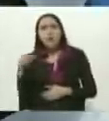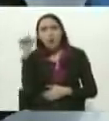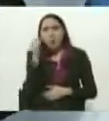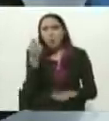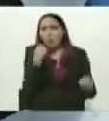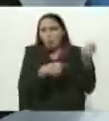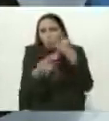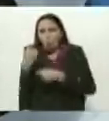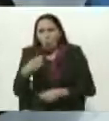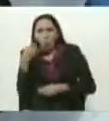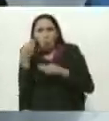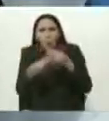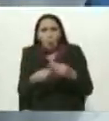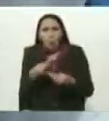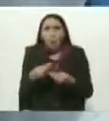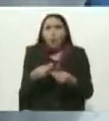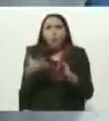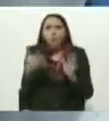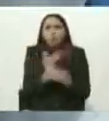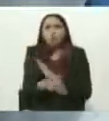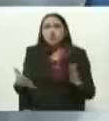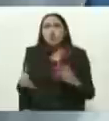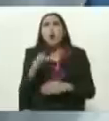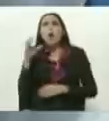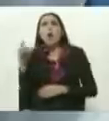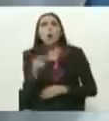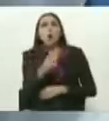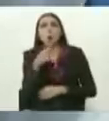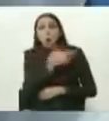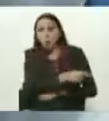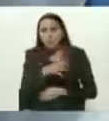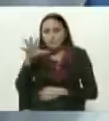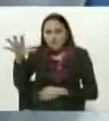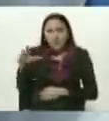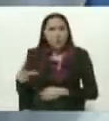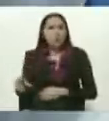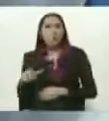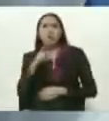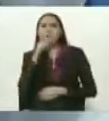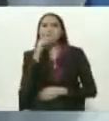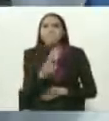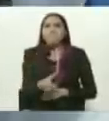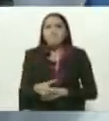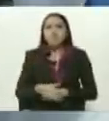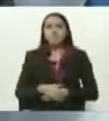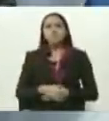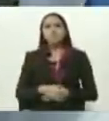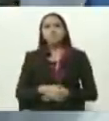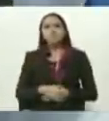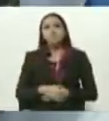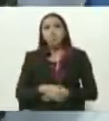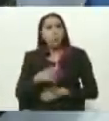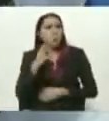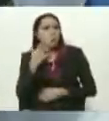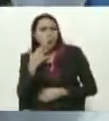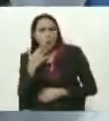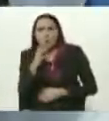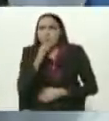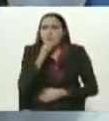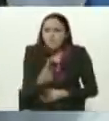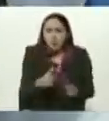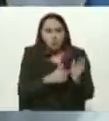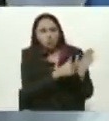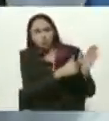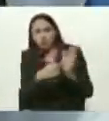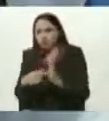hecho prácticamente de Colombia, lamentablemente, un Estado fallido. Ese tipo de ejemplo o de mal ejemplo